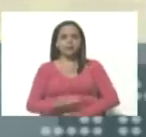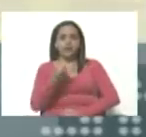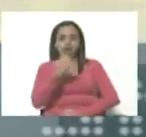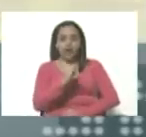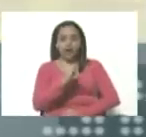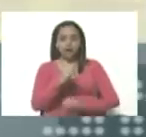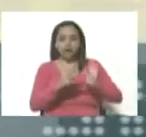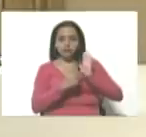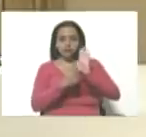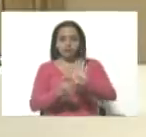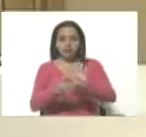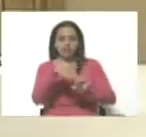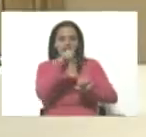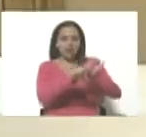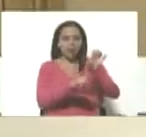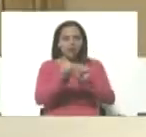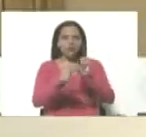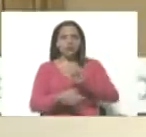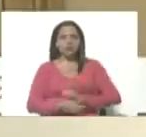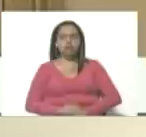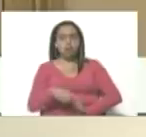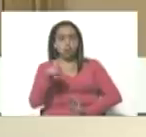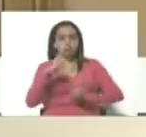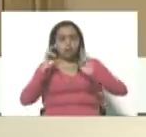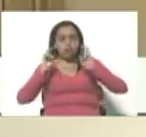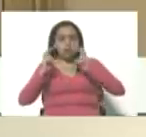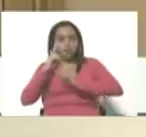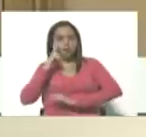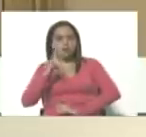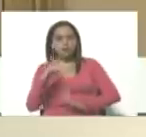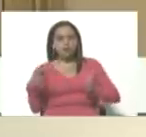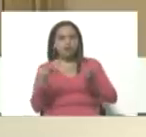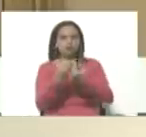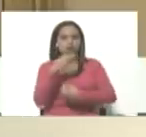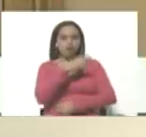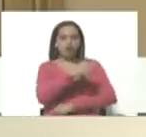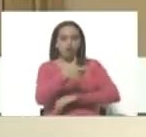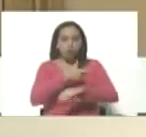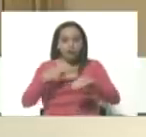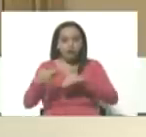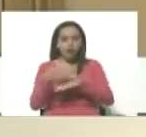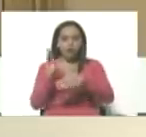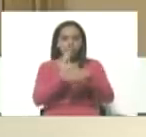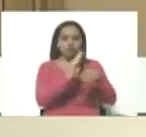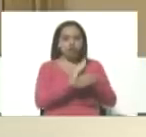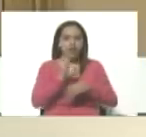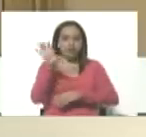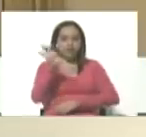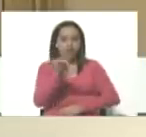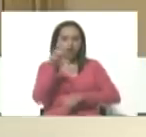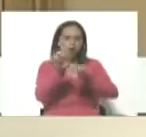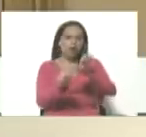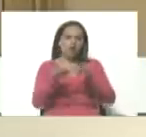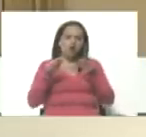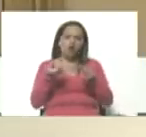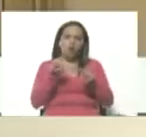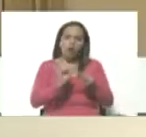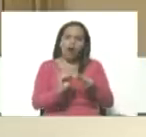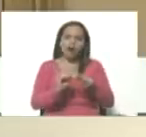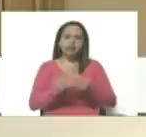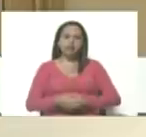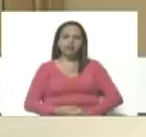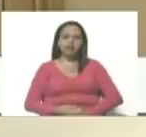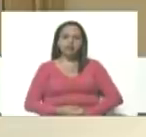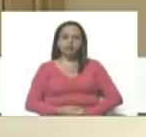precisados. Y en evaluación, fue uno de los temas que vimos hoy con los gobernadores y protectores, en la evaluación y el seguimiento